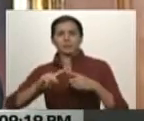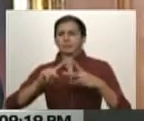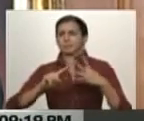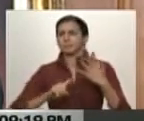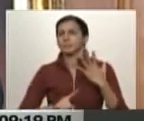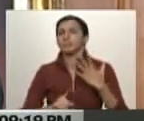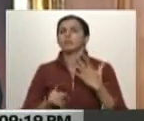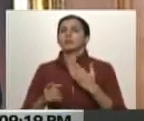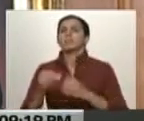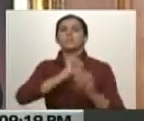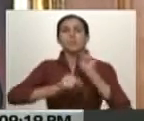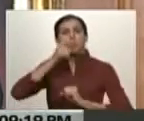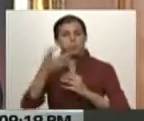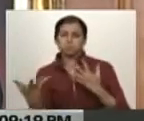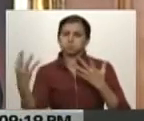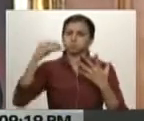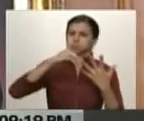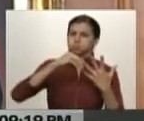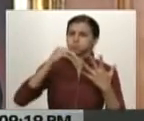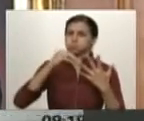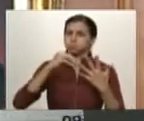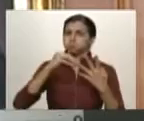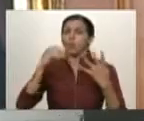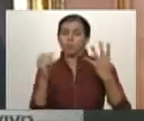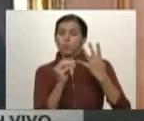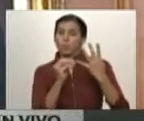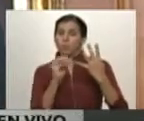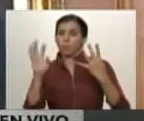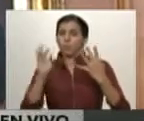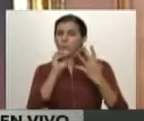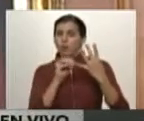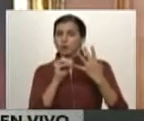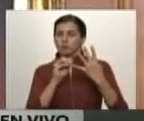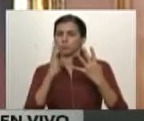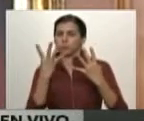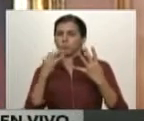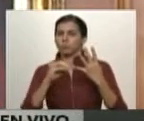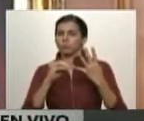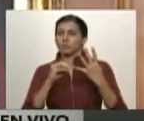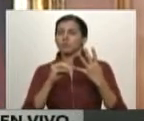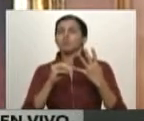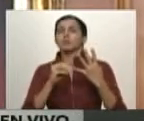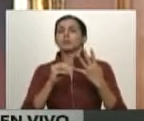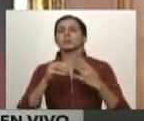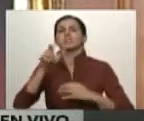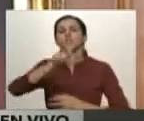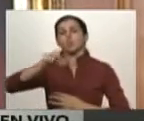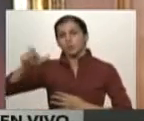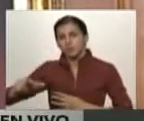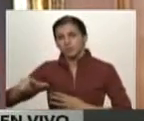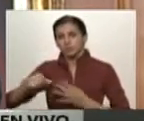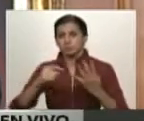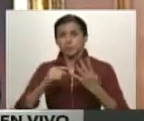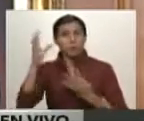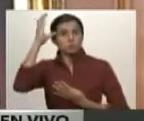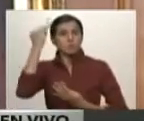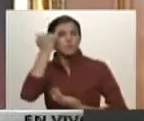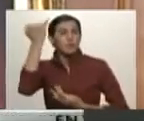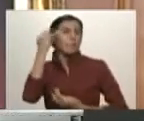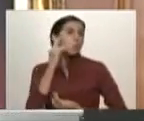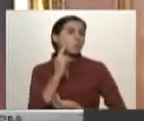la defensoría del pueblo y constituye el poder moral ciudadano del país el concepto de bolívar